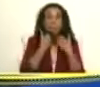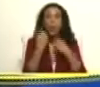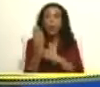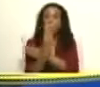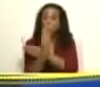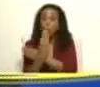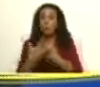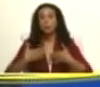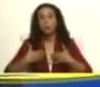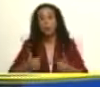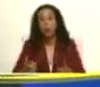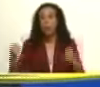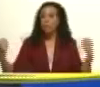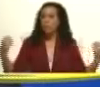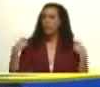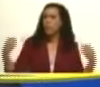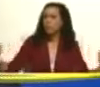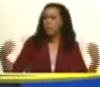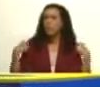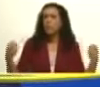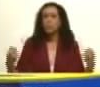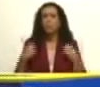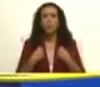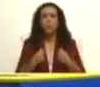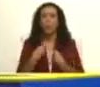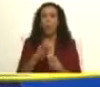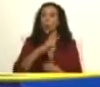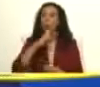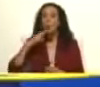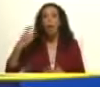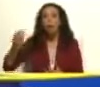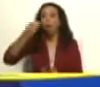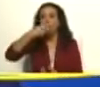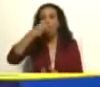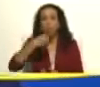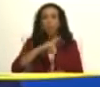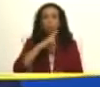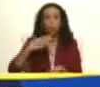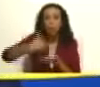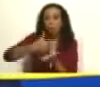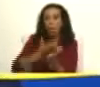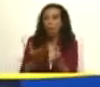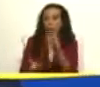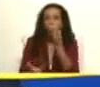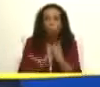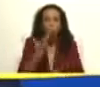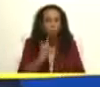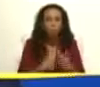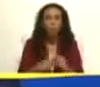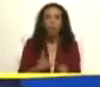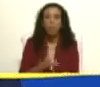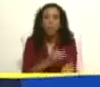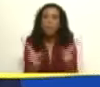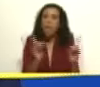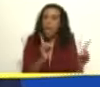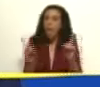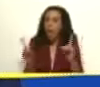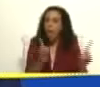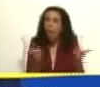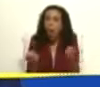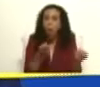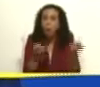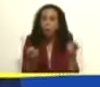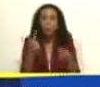cuidarse, hacer ejercicio, no comer azúcar, no comer tantos dulces. Dieta. Yo hago